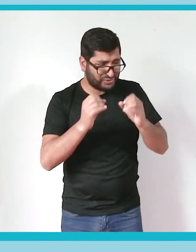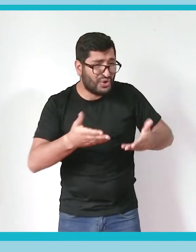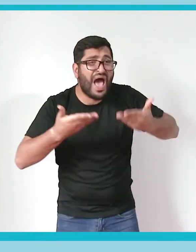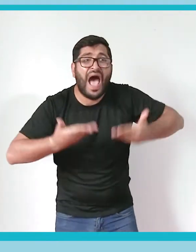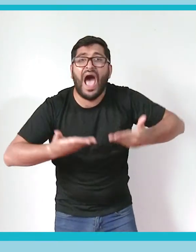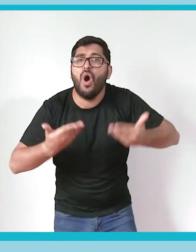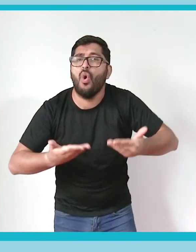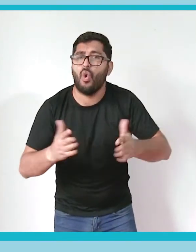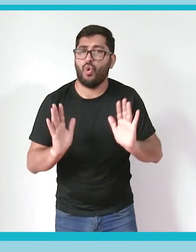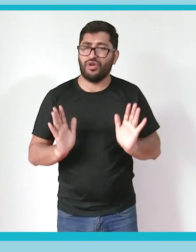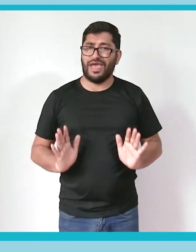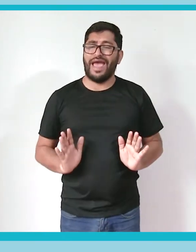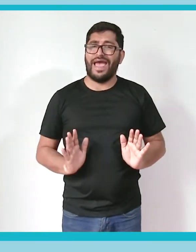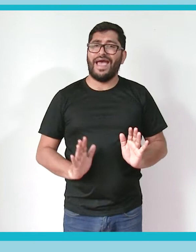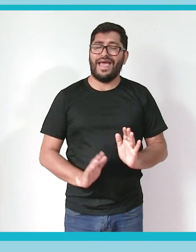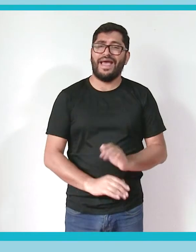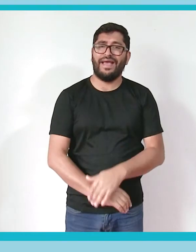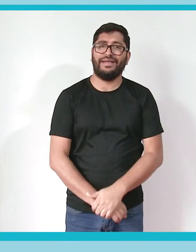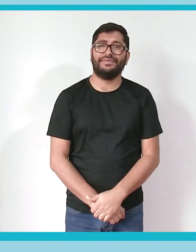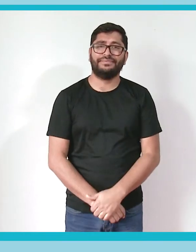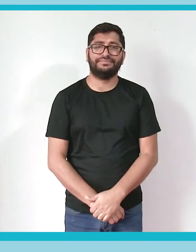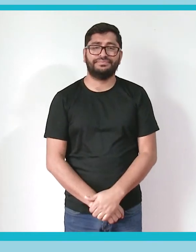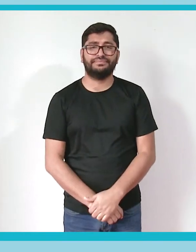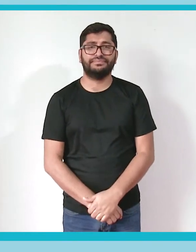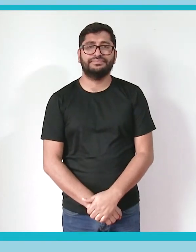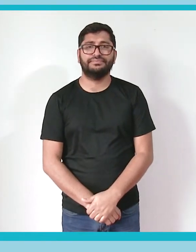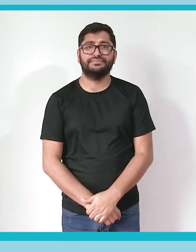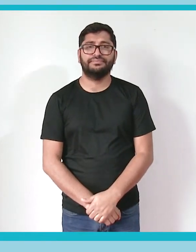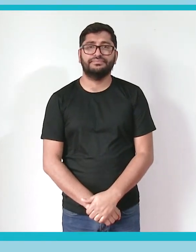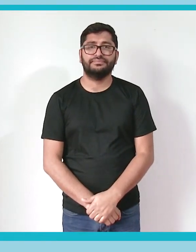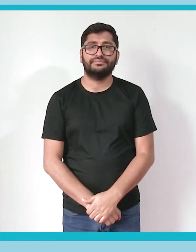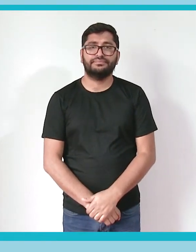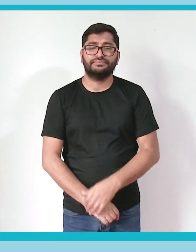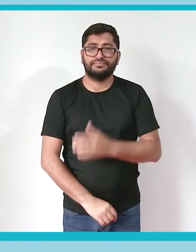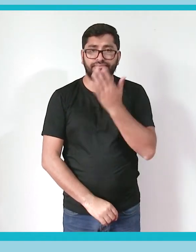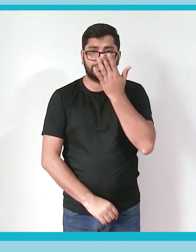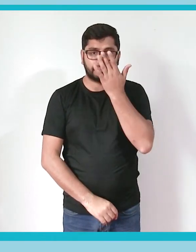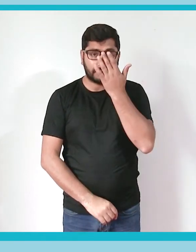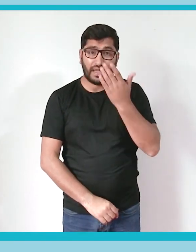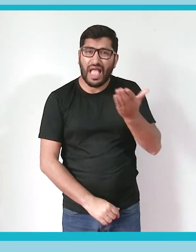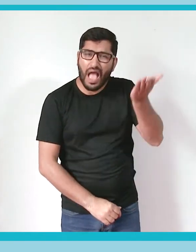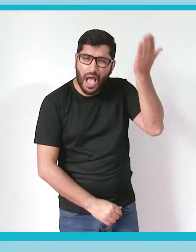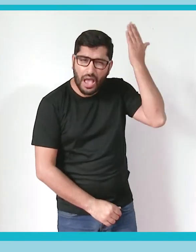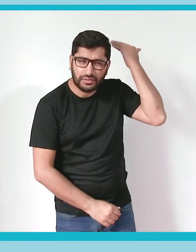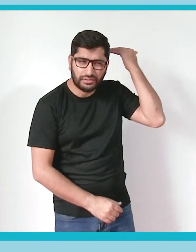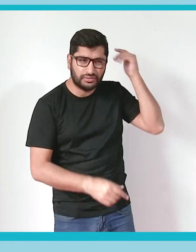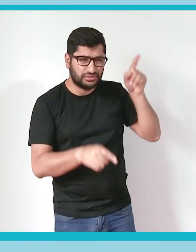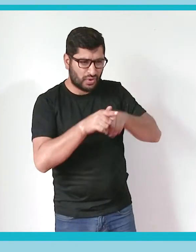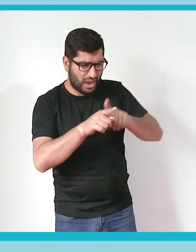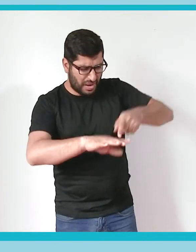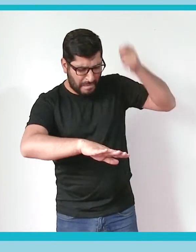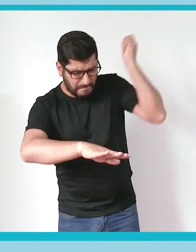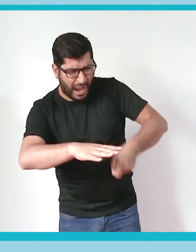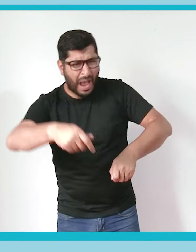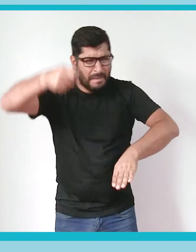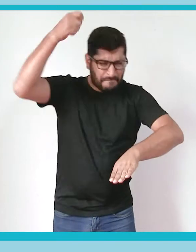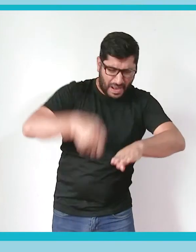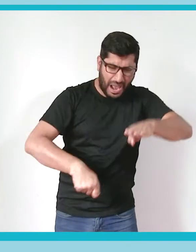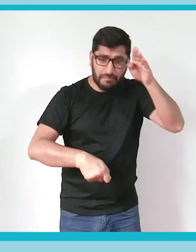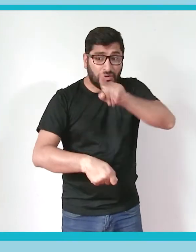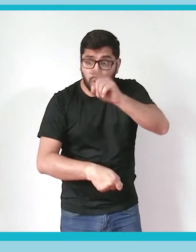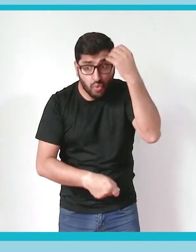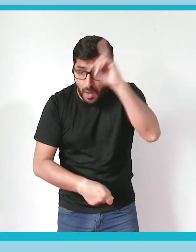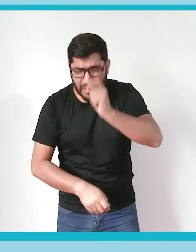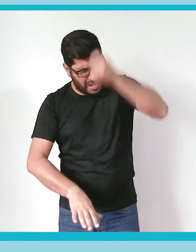la educación occidental, donde que yo también la tuve, nos pegaban en las manos porque